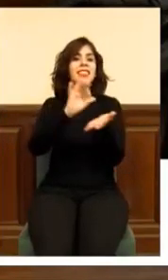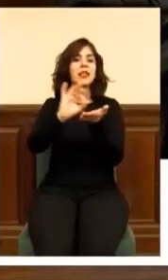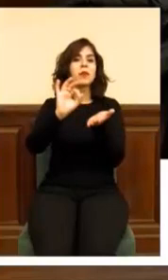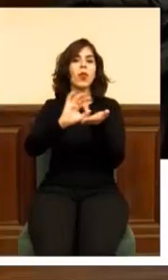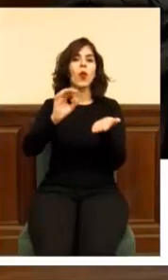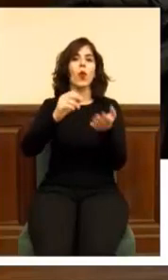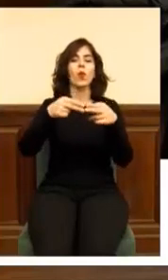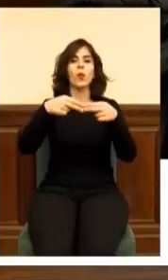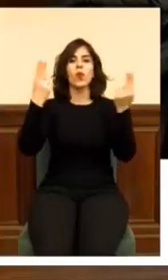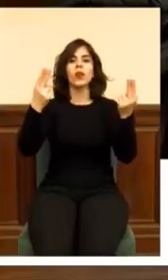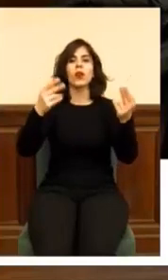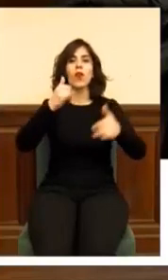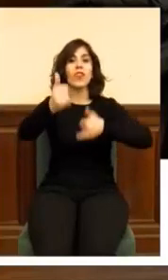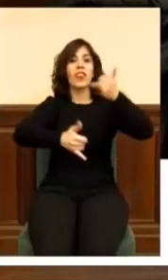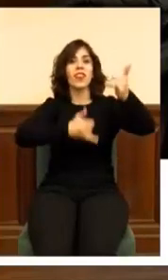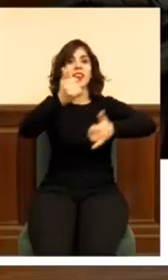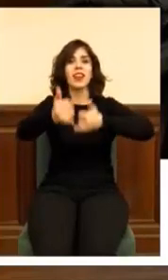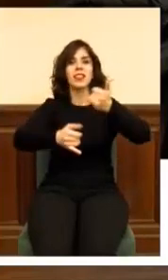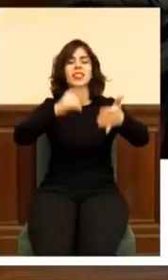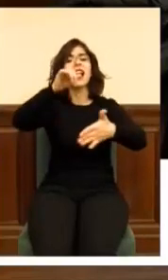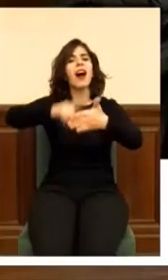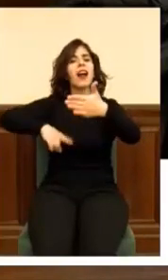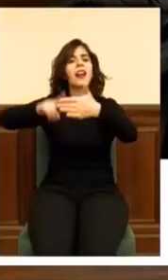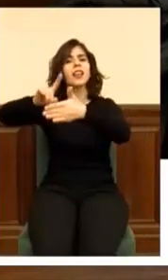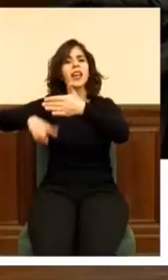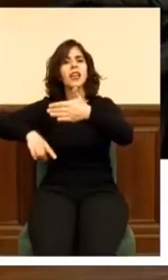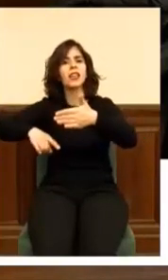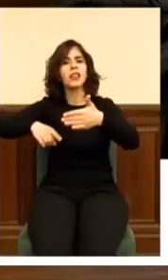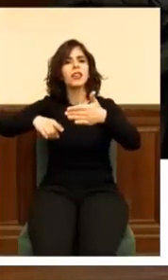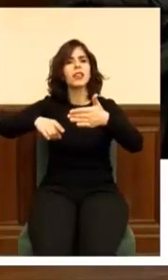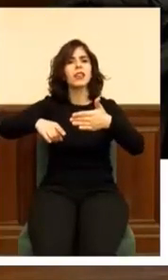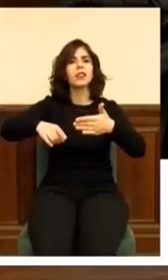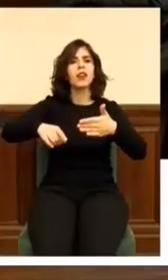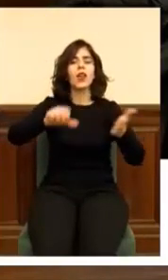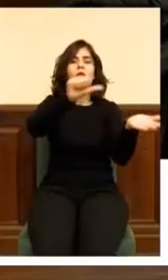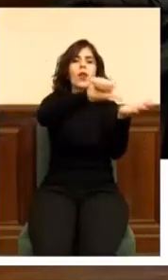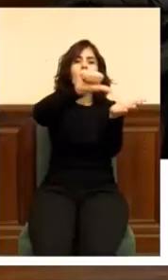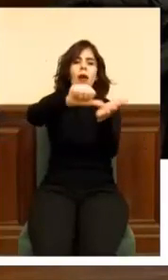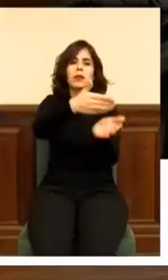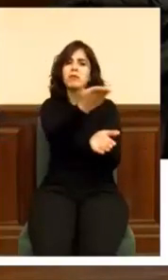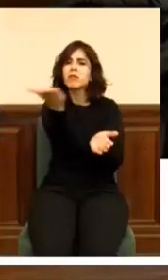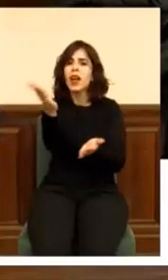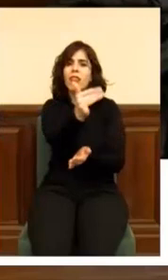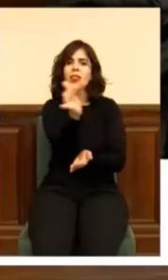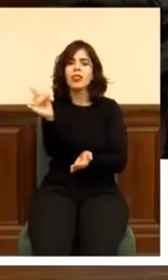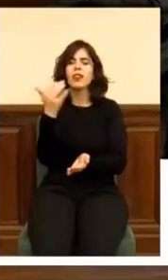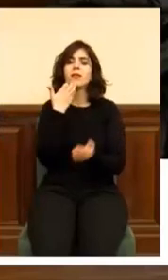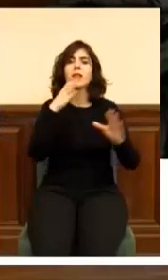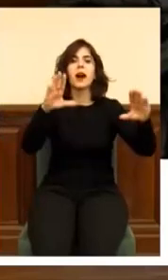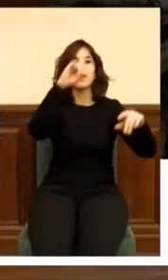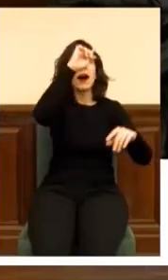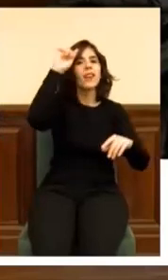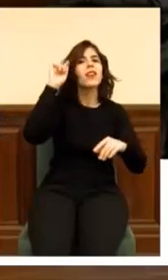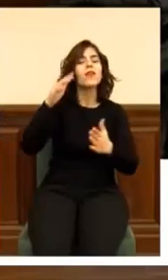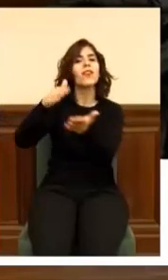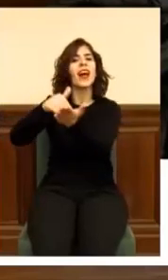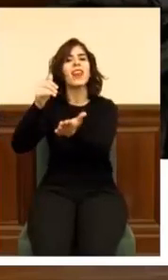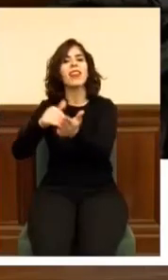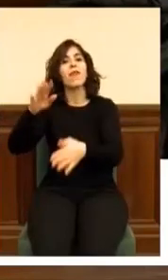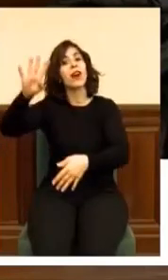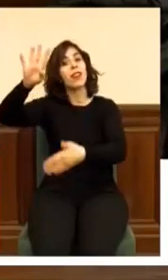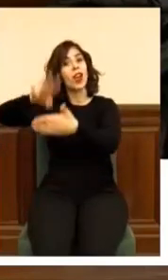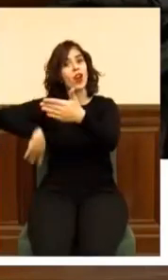público de alquiler de bicicletas homologable al que ya existe en otras ciudades como Madrid, como Valencia, como